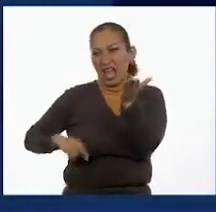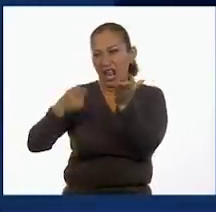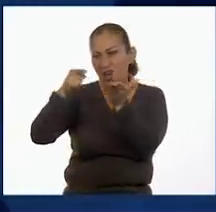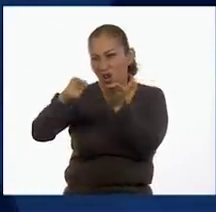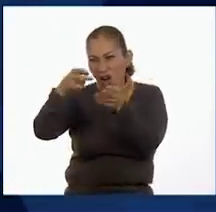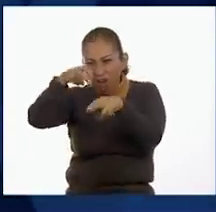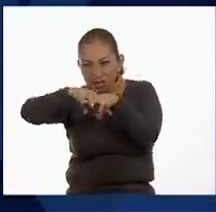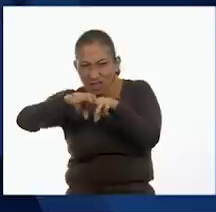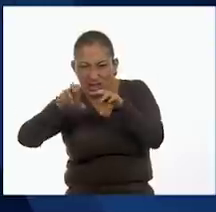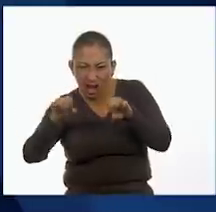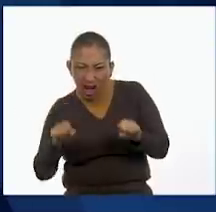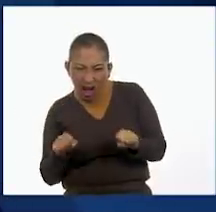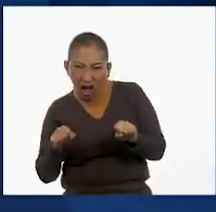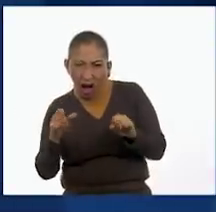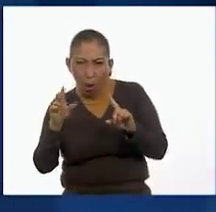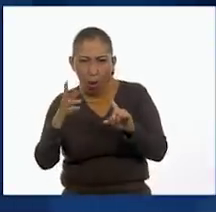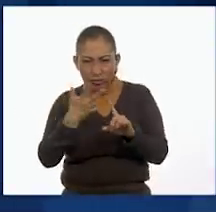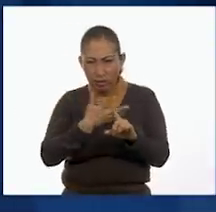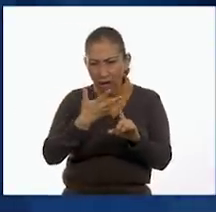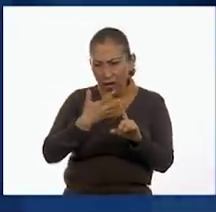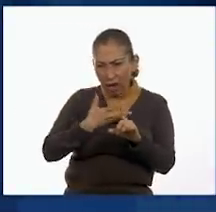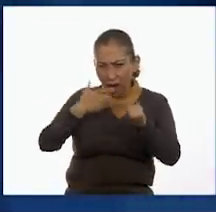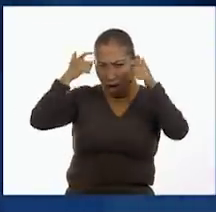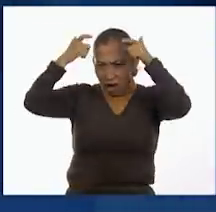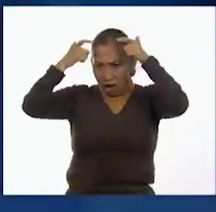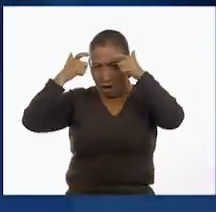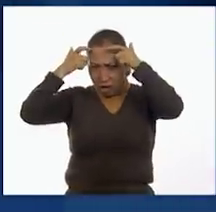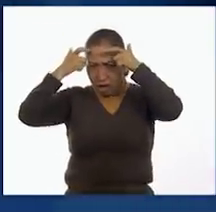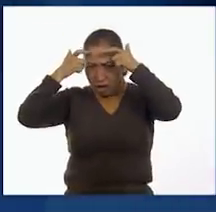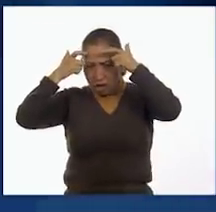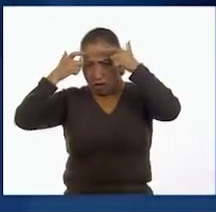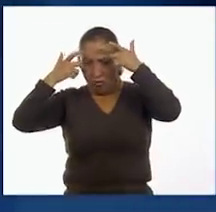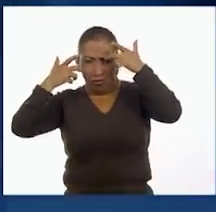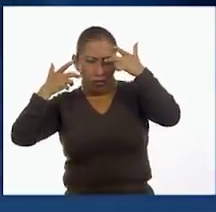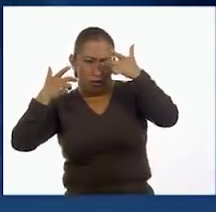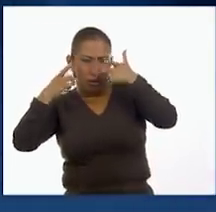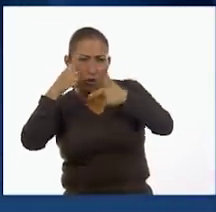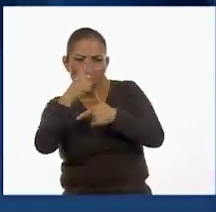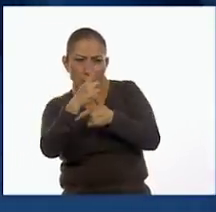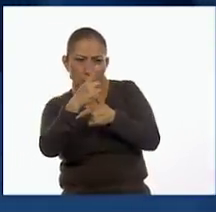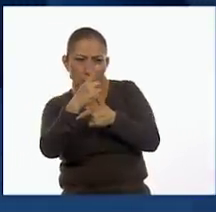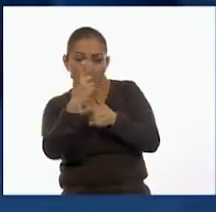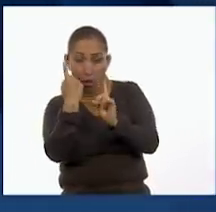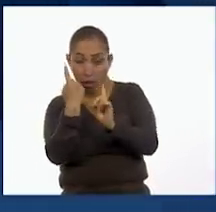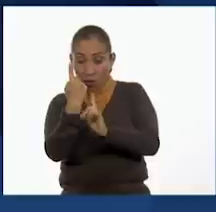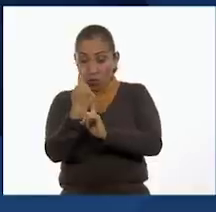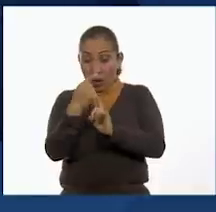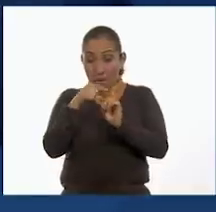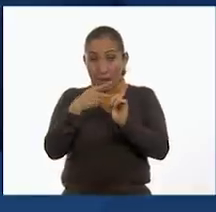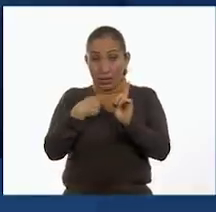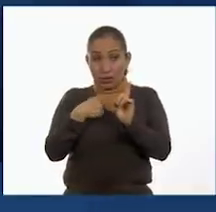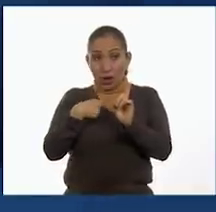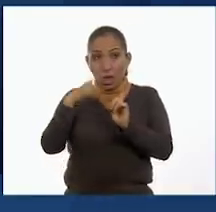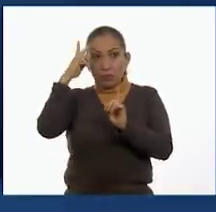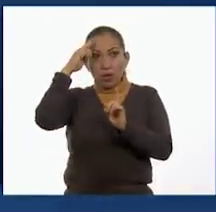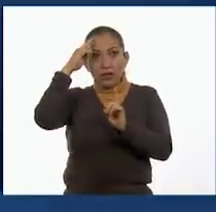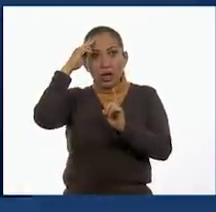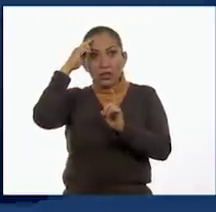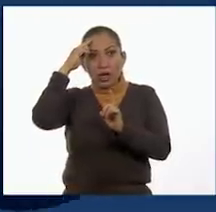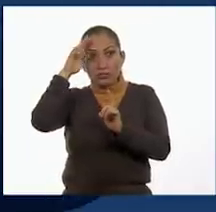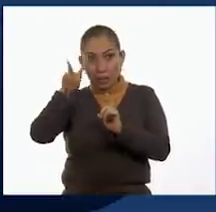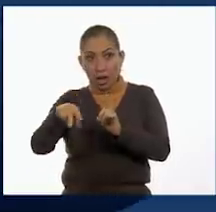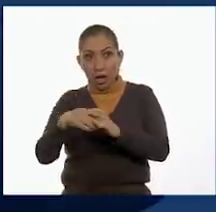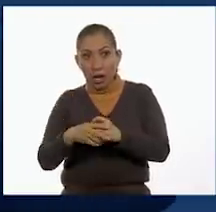gobernante que está en una silla y tiene una corona. Y uno de ellos claramente es Porfirio Díaz,